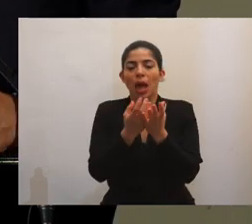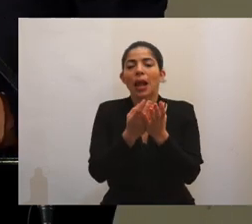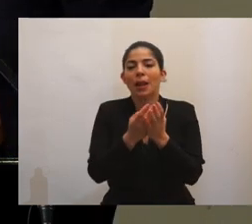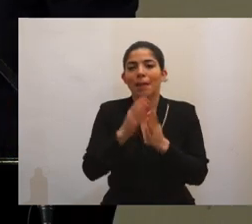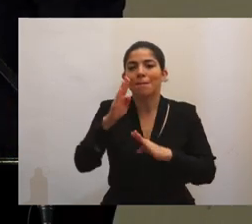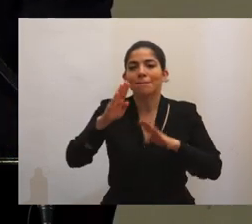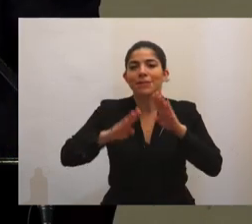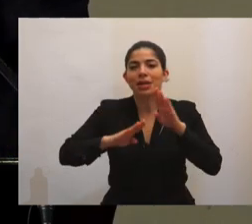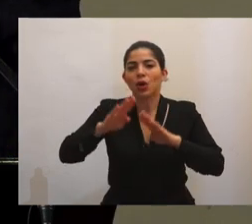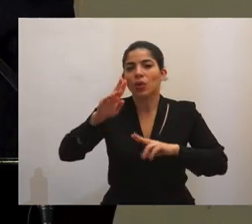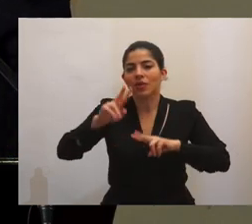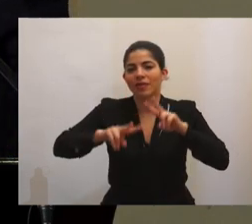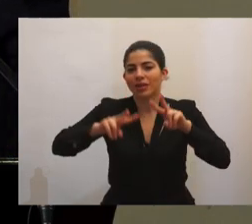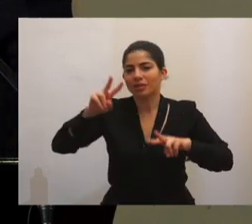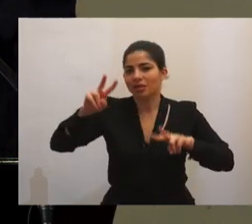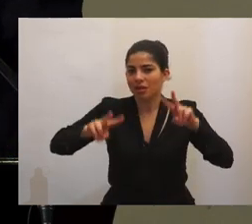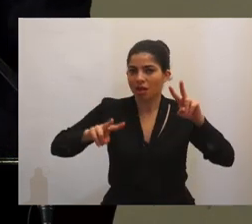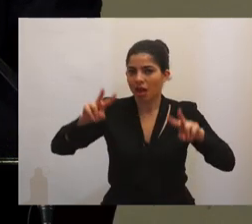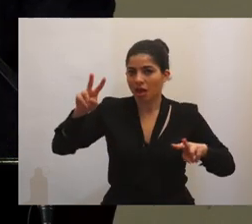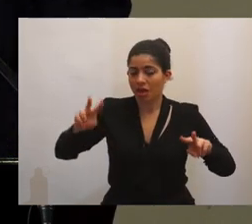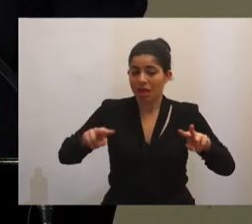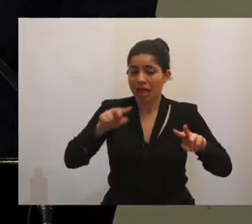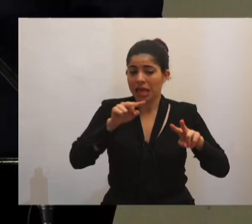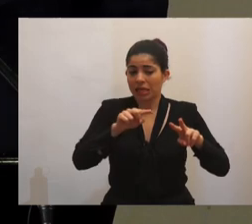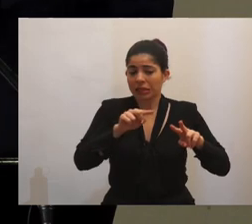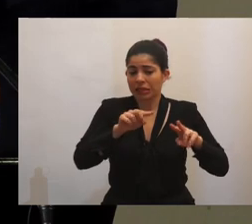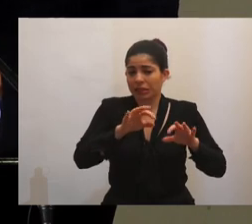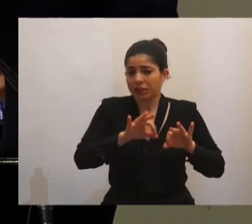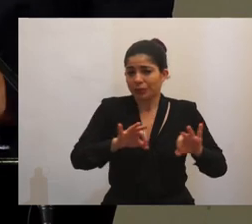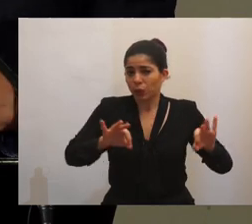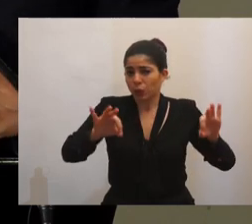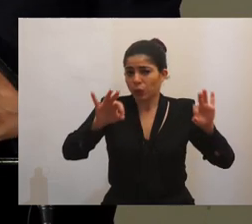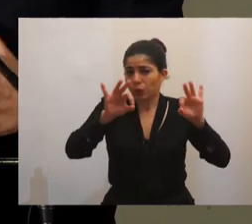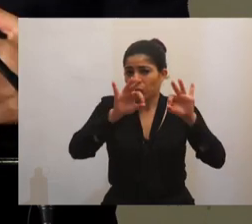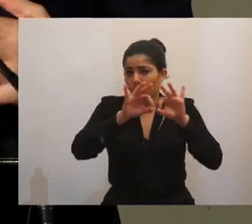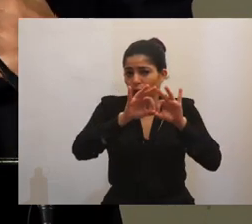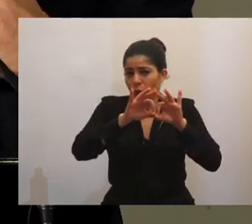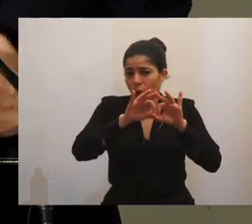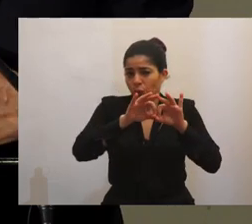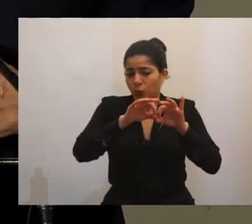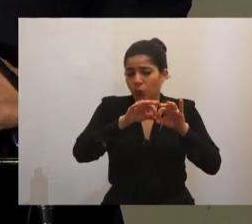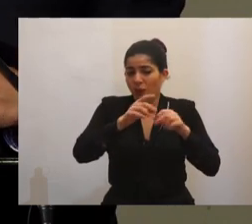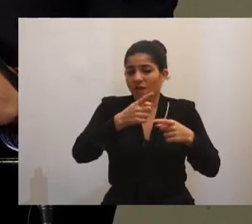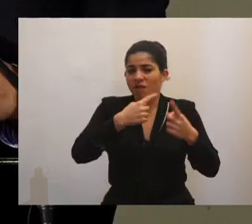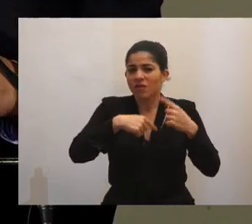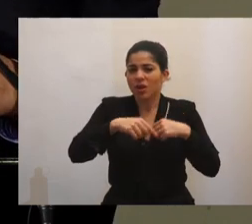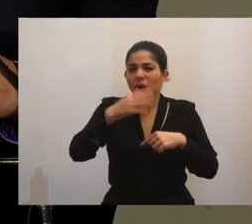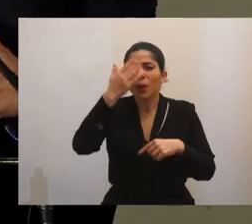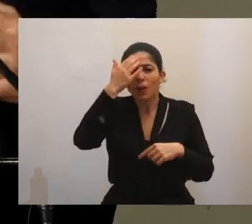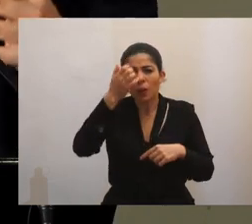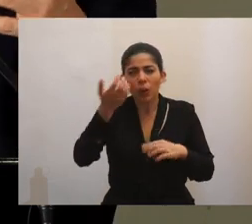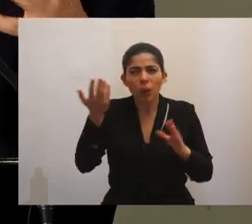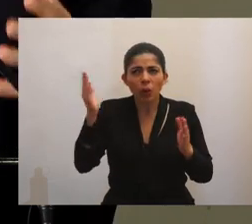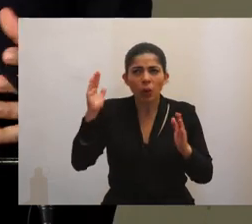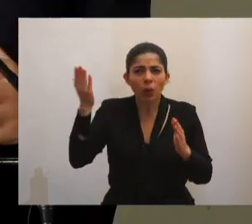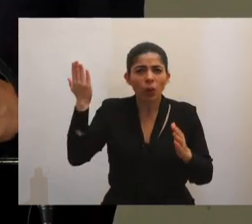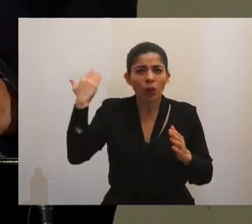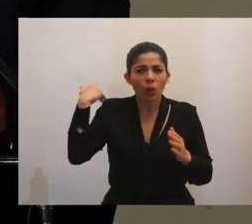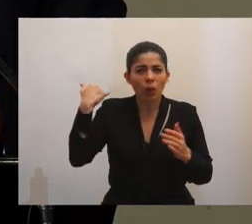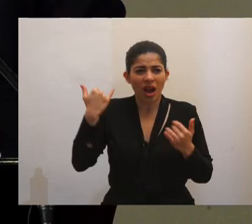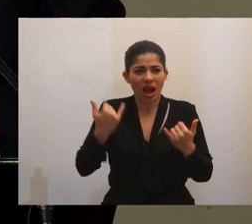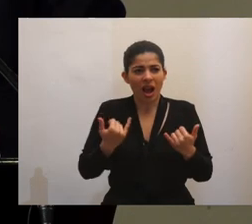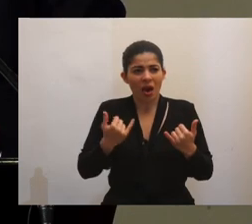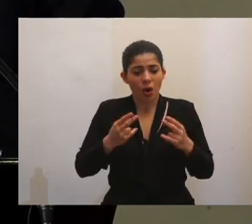Biodiversidad. Esta relevancia viene del hecho inédito de que estamos enfrentando